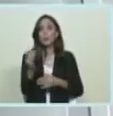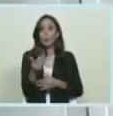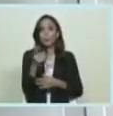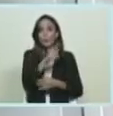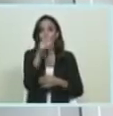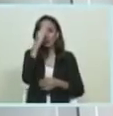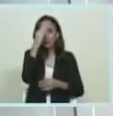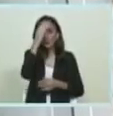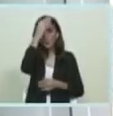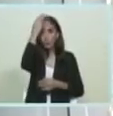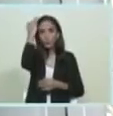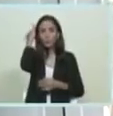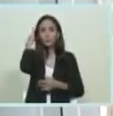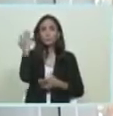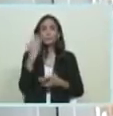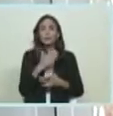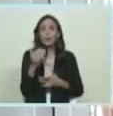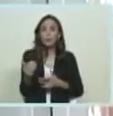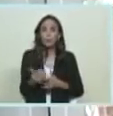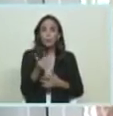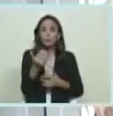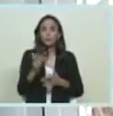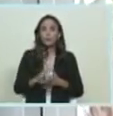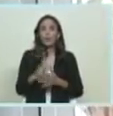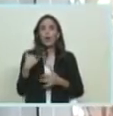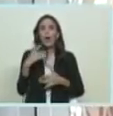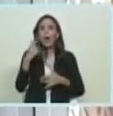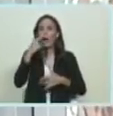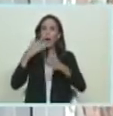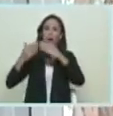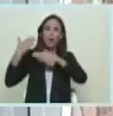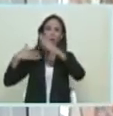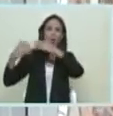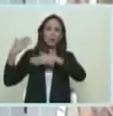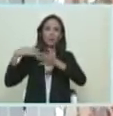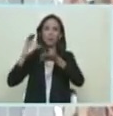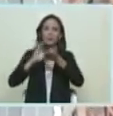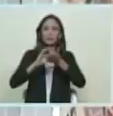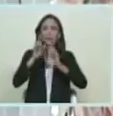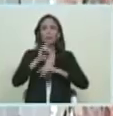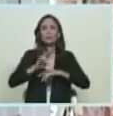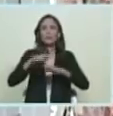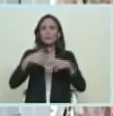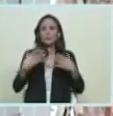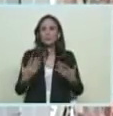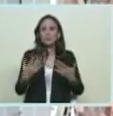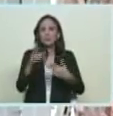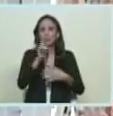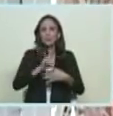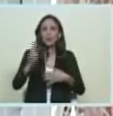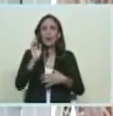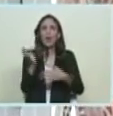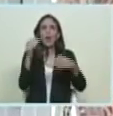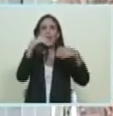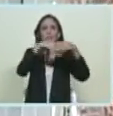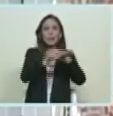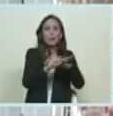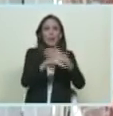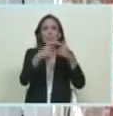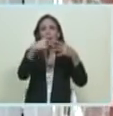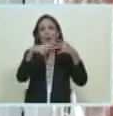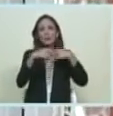presidente, resaltar que este era un centro, este era un espacio que estaba siendo utilizado para guardar